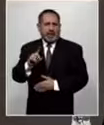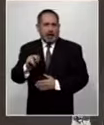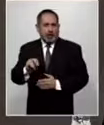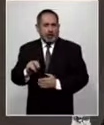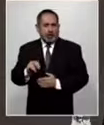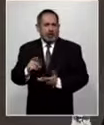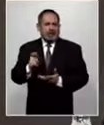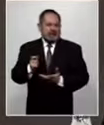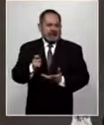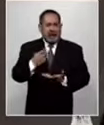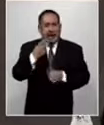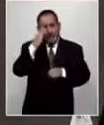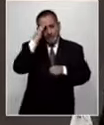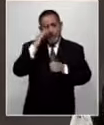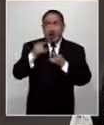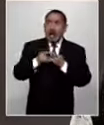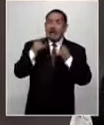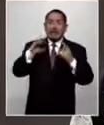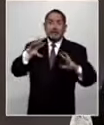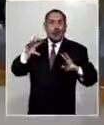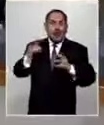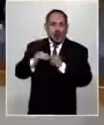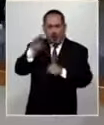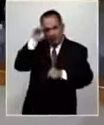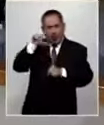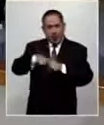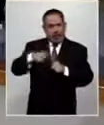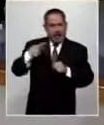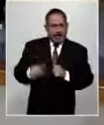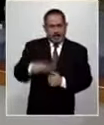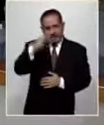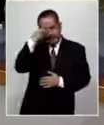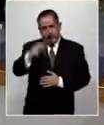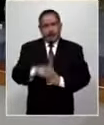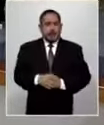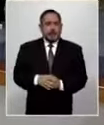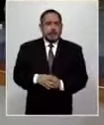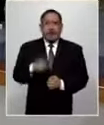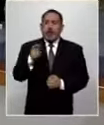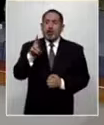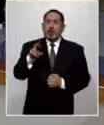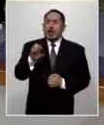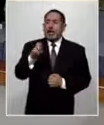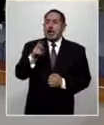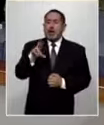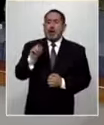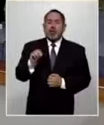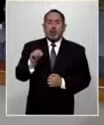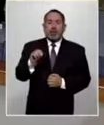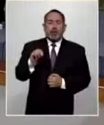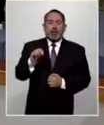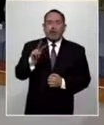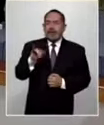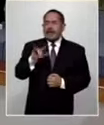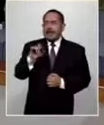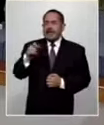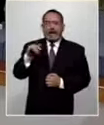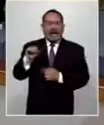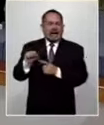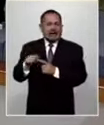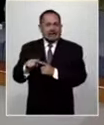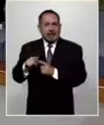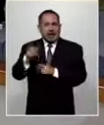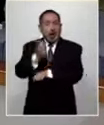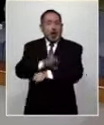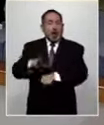de la Memoria Histórica y Cultural de México. Doctor Eduardo Villegas Mejías, coordinador de Memoria